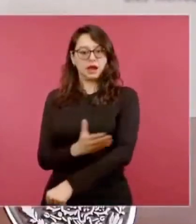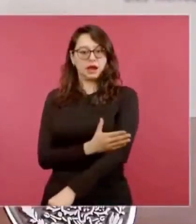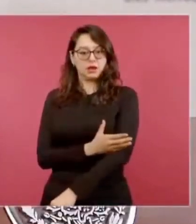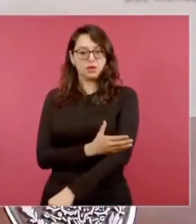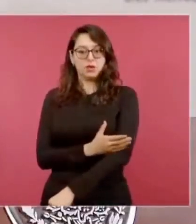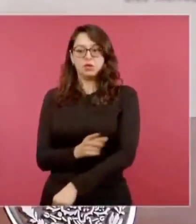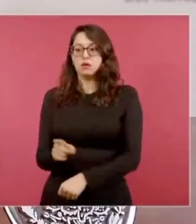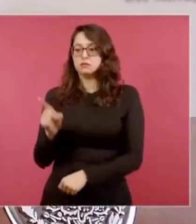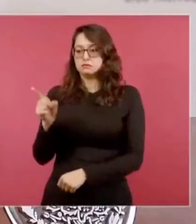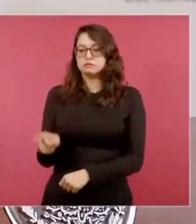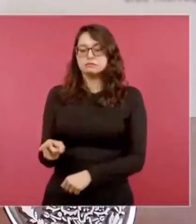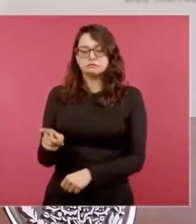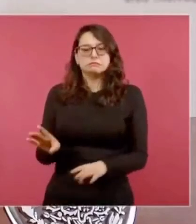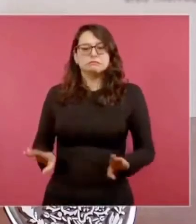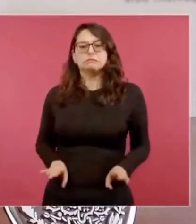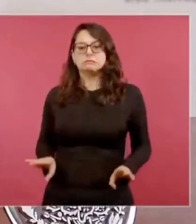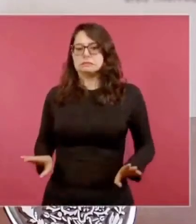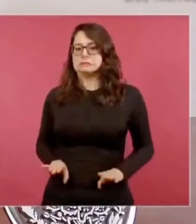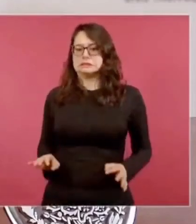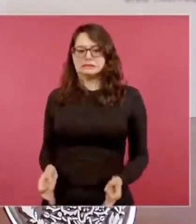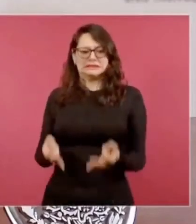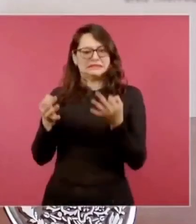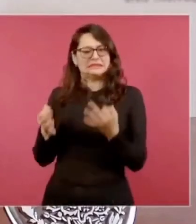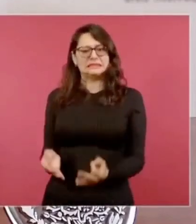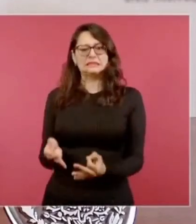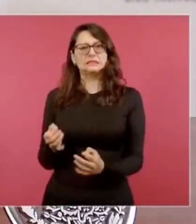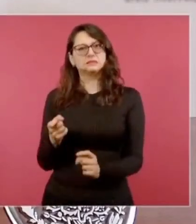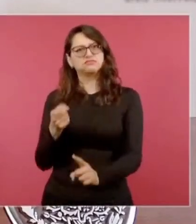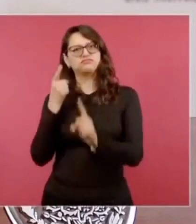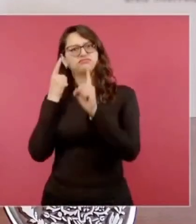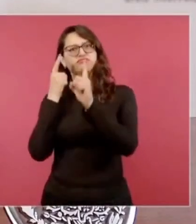con ideales